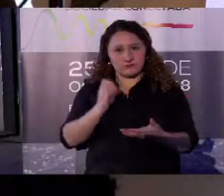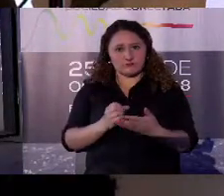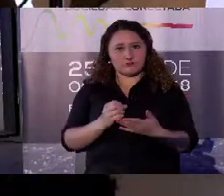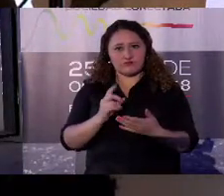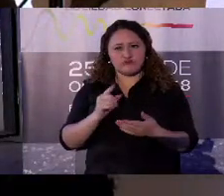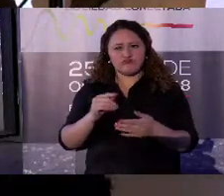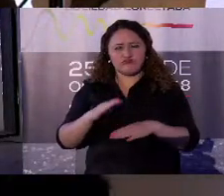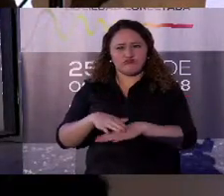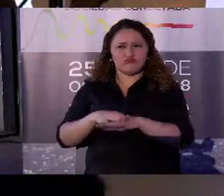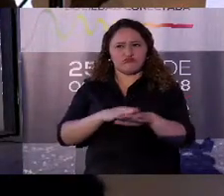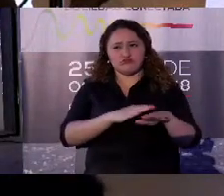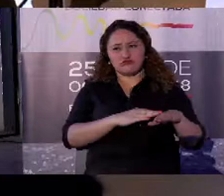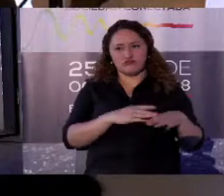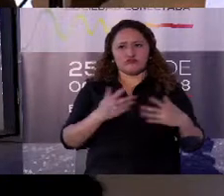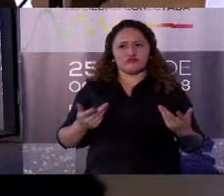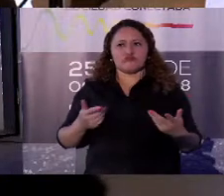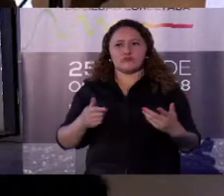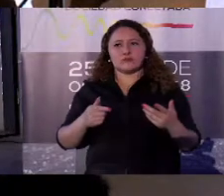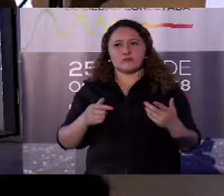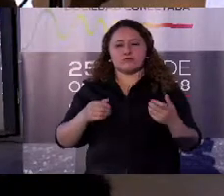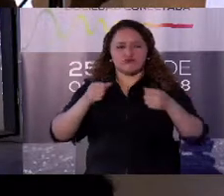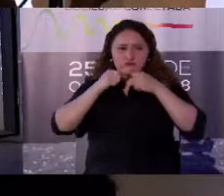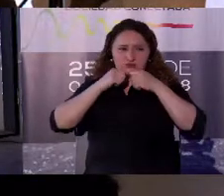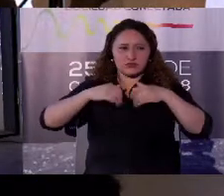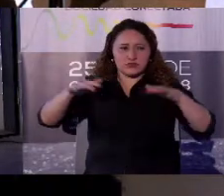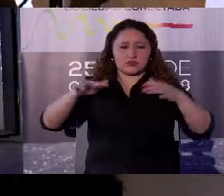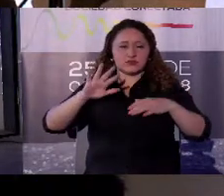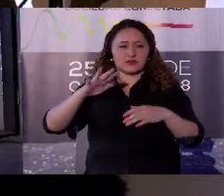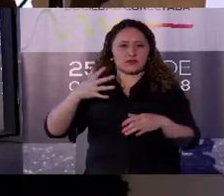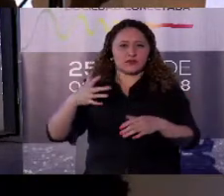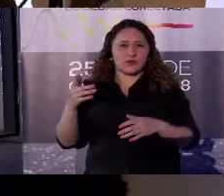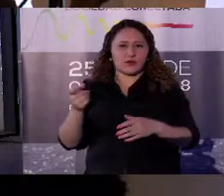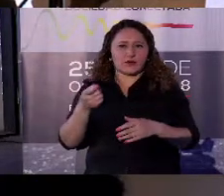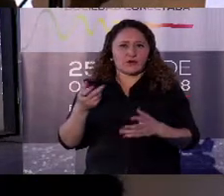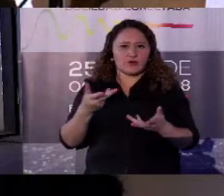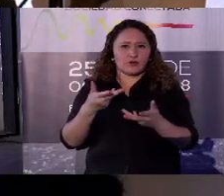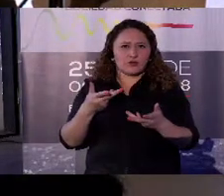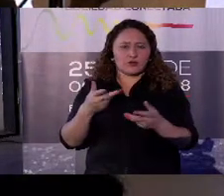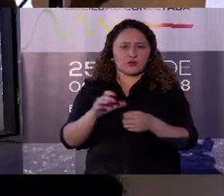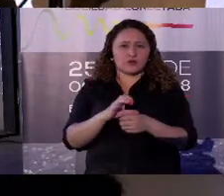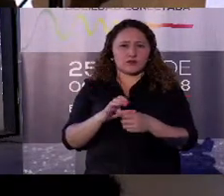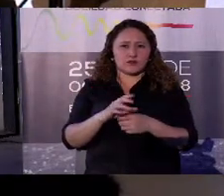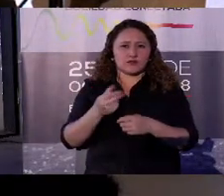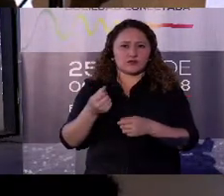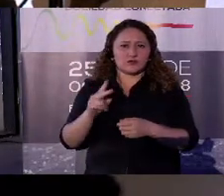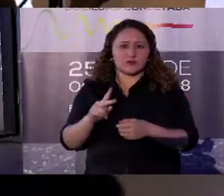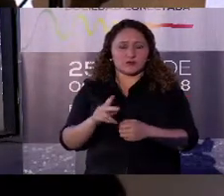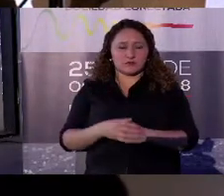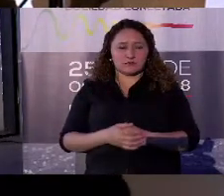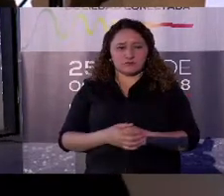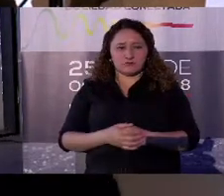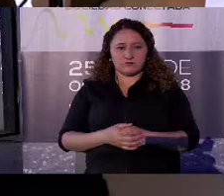Recientemente anunciamos que vamos a desplegar 5G en 12 ciudades.